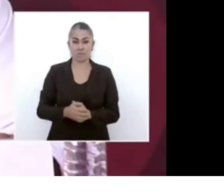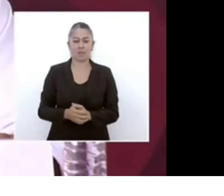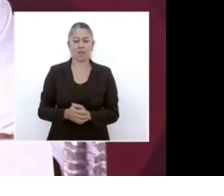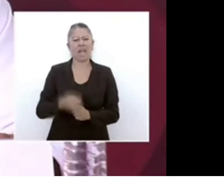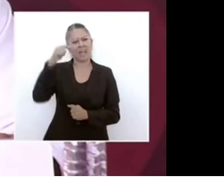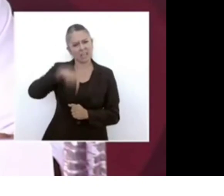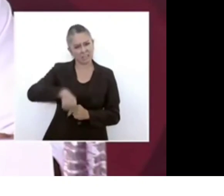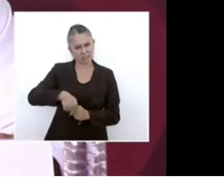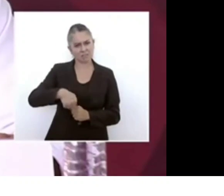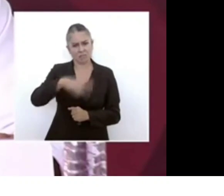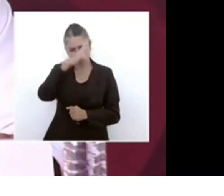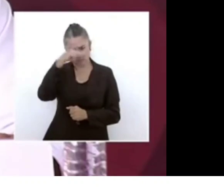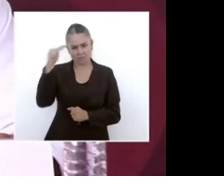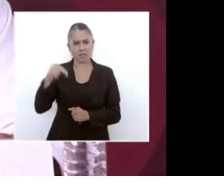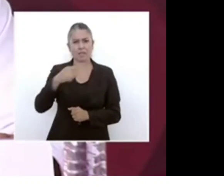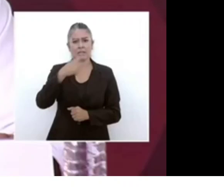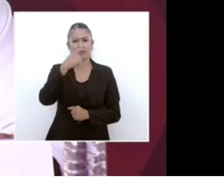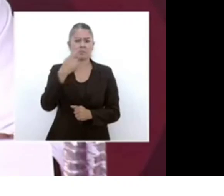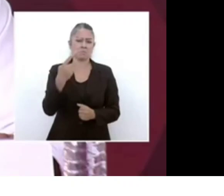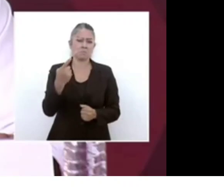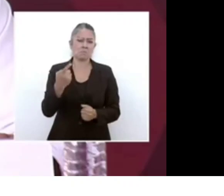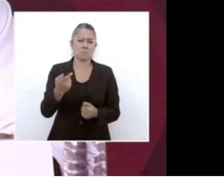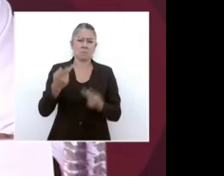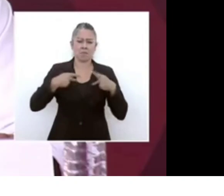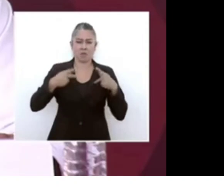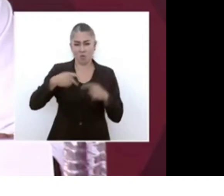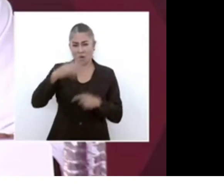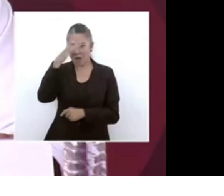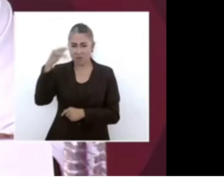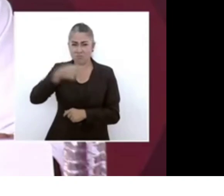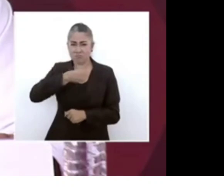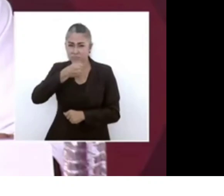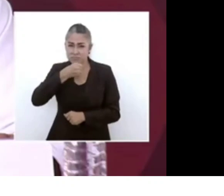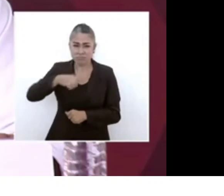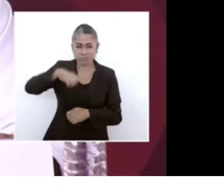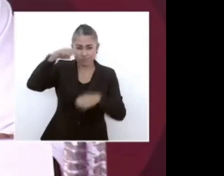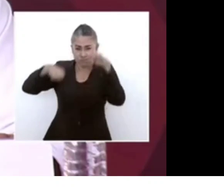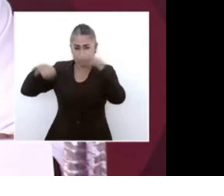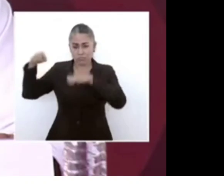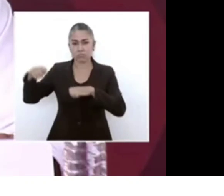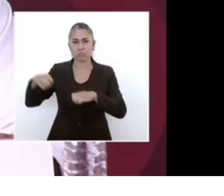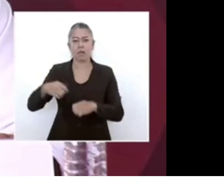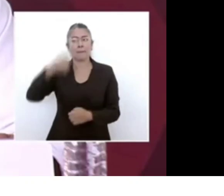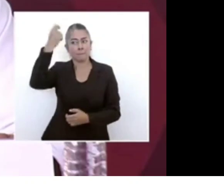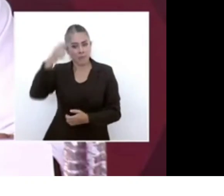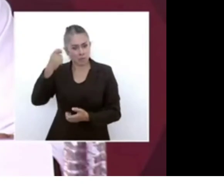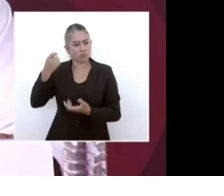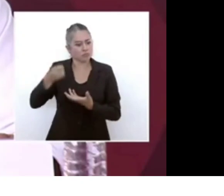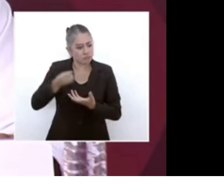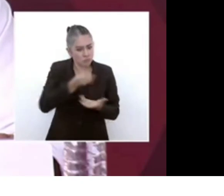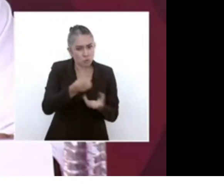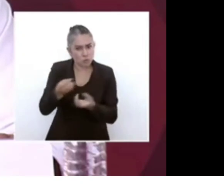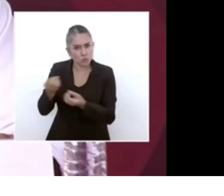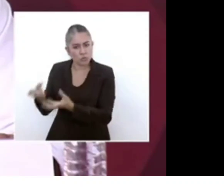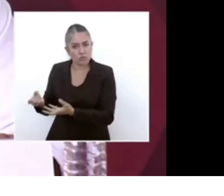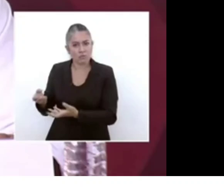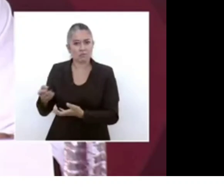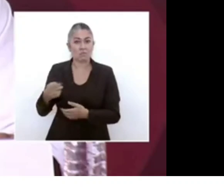102.519 personas adultas mayores reciben su pensión, que en el 2021 significa un monto global